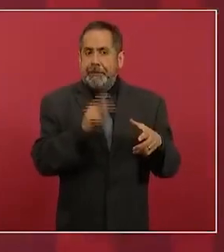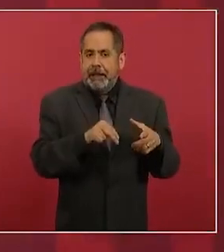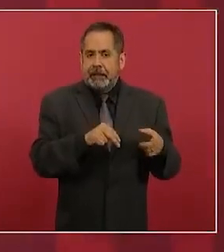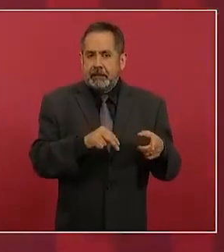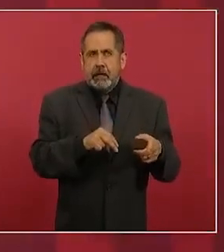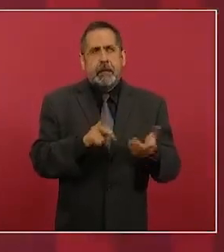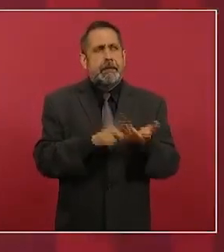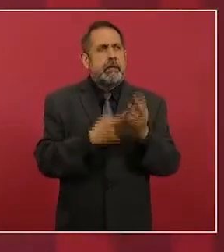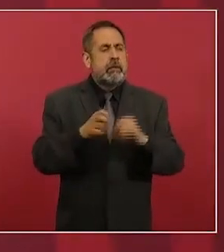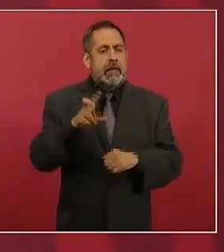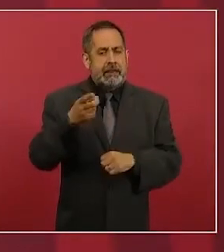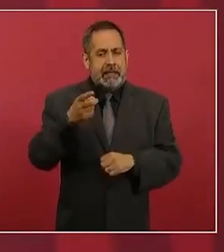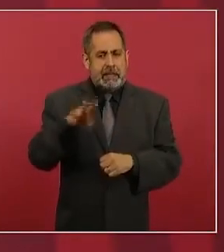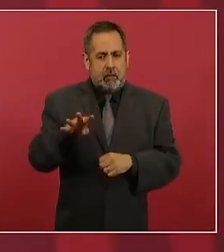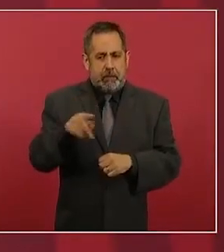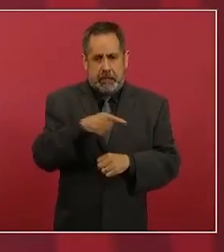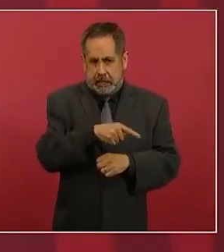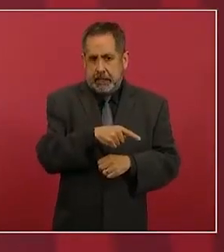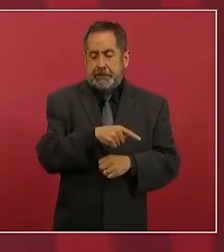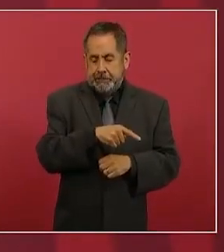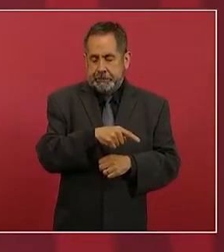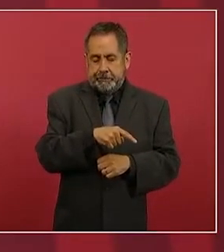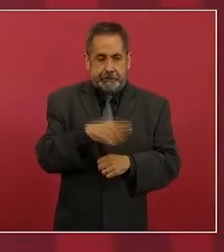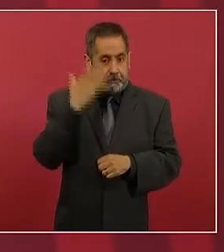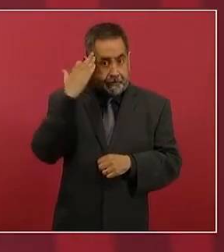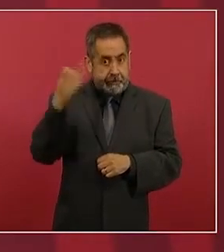en el 39, que es cuando